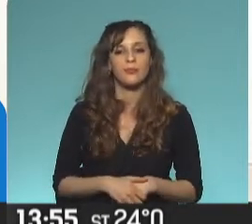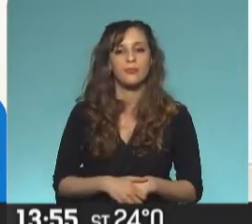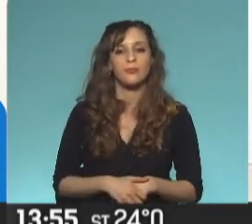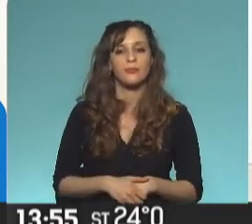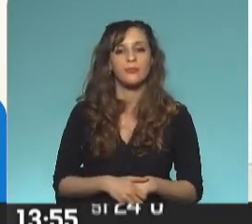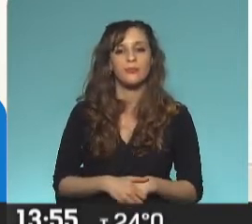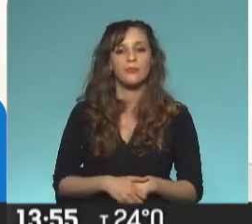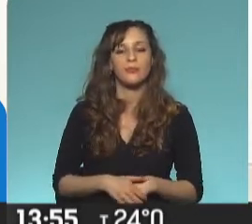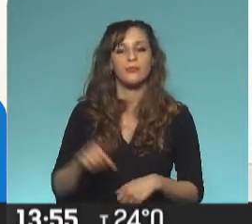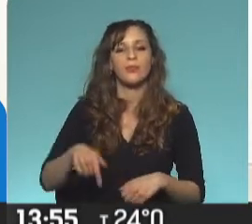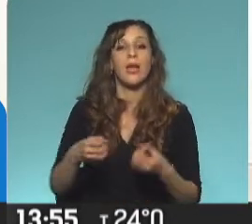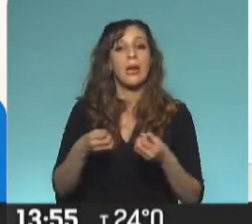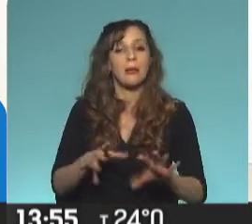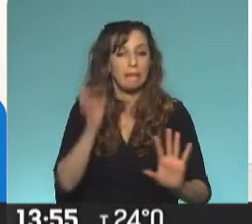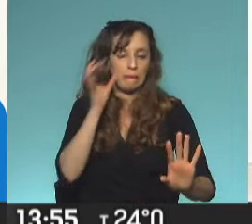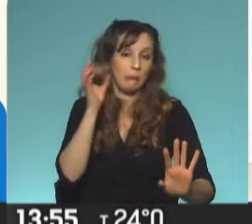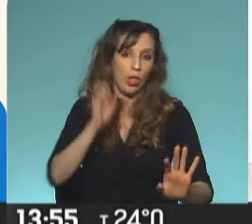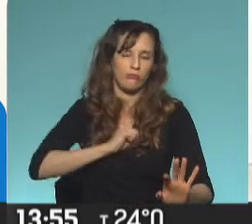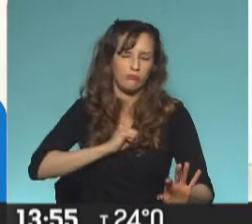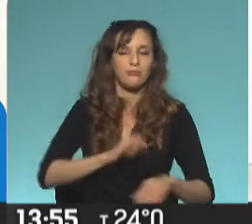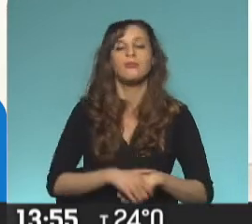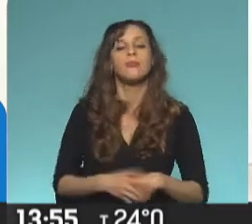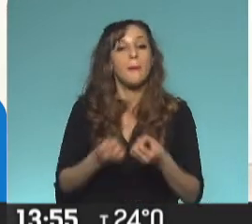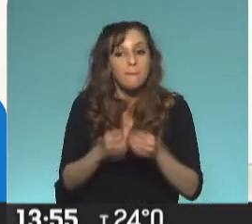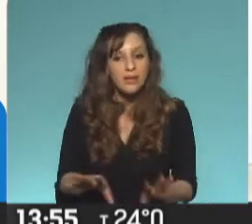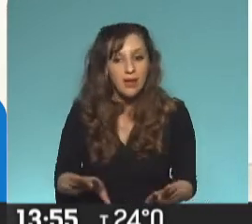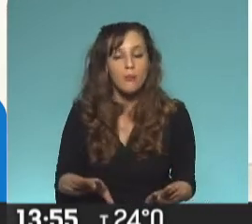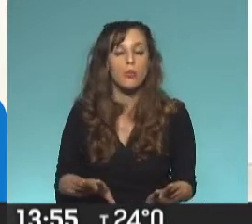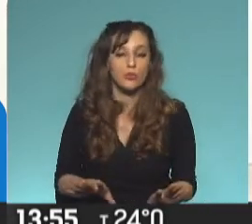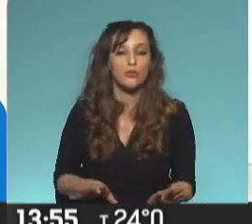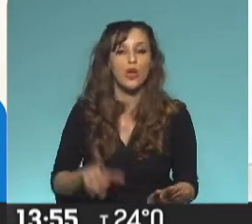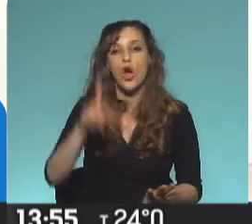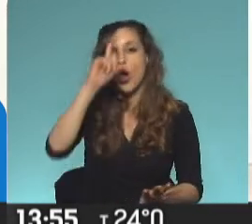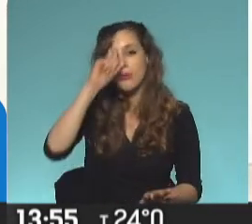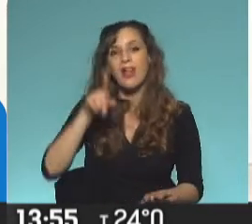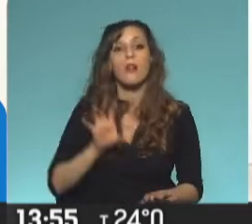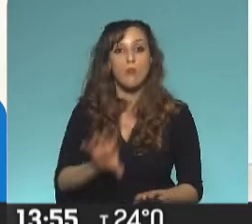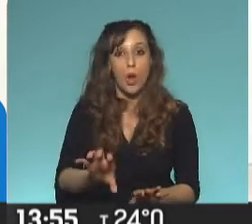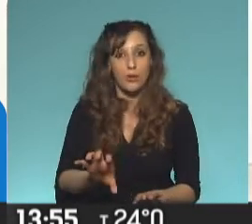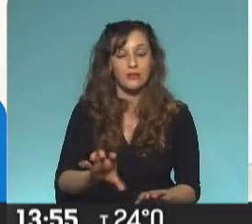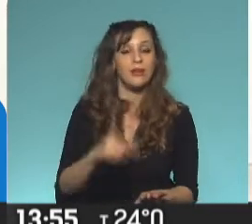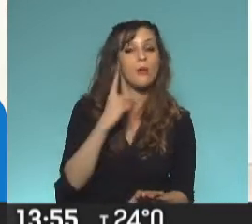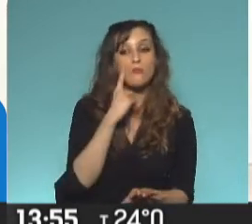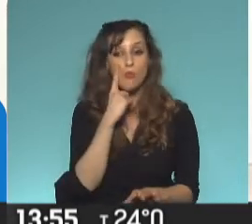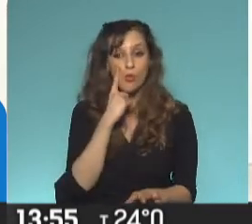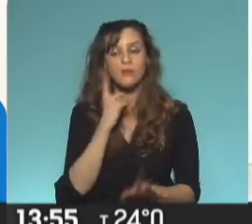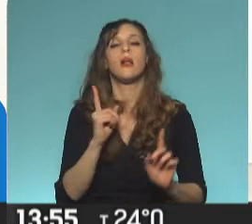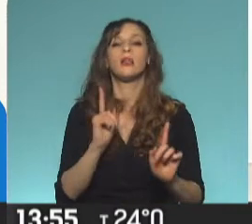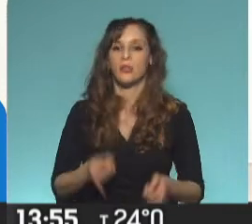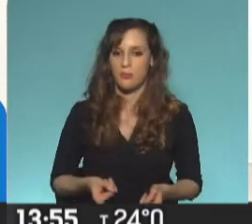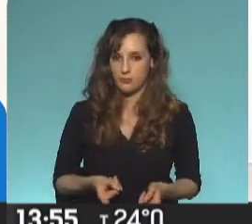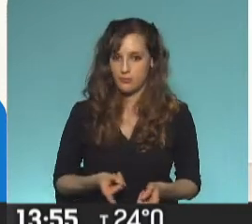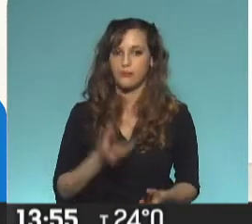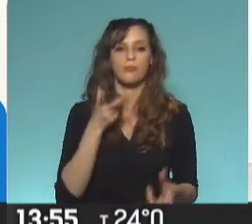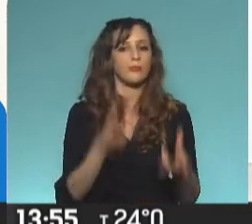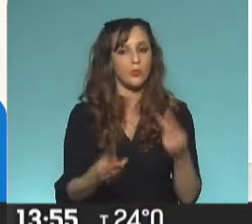y vacunando perdón en nuestros hospitales provinciales y municipales bien